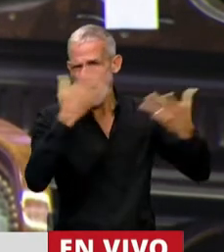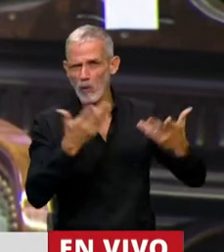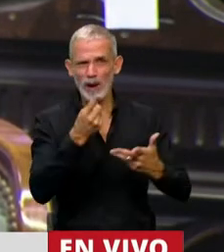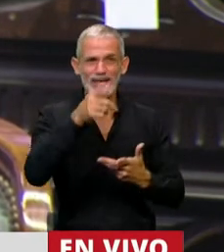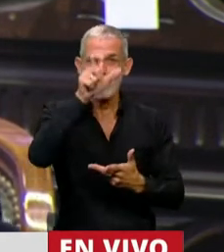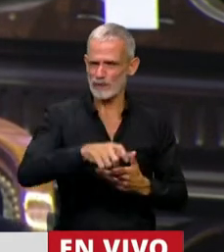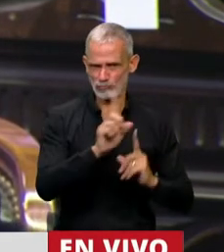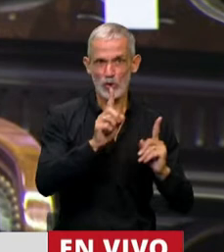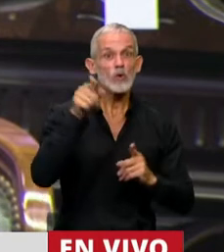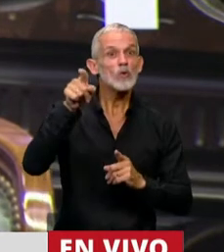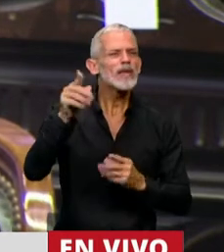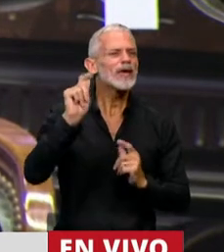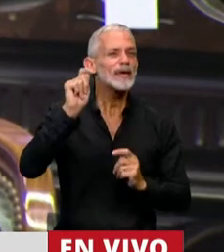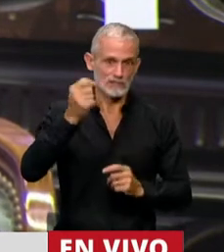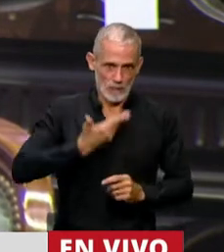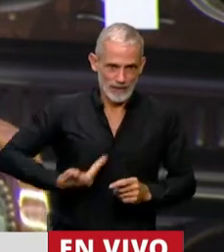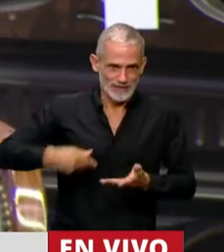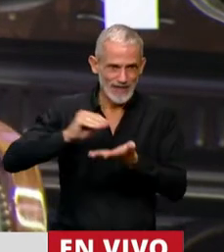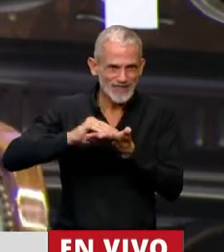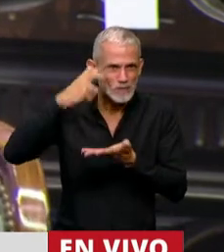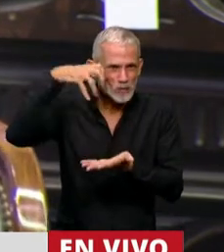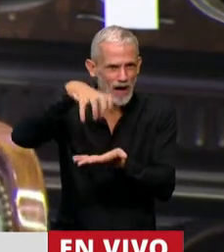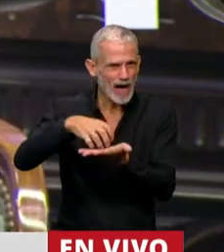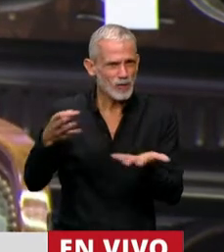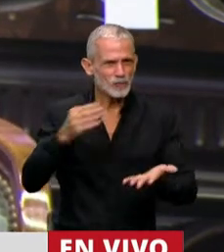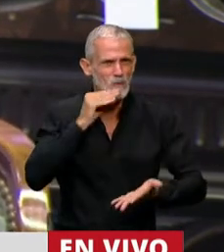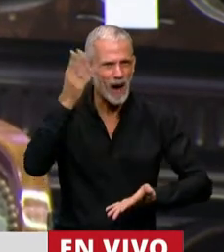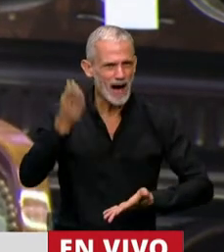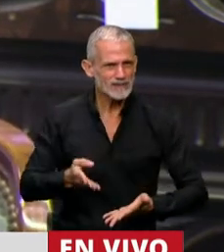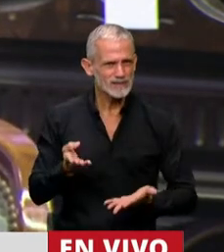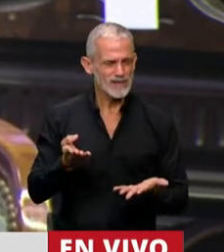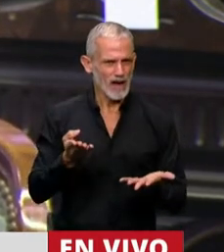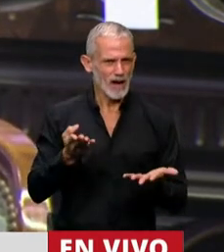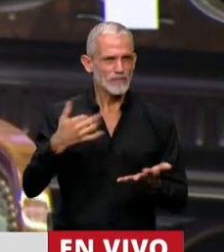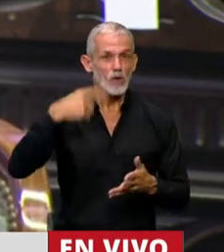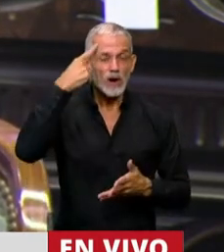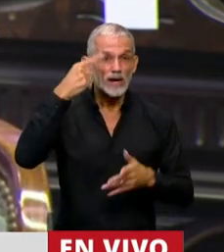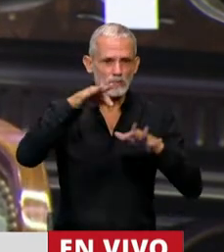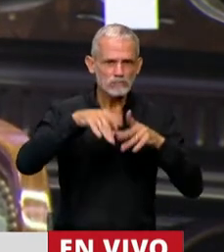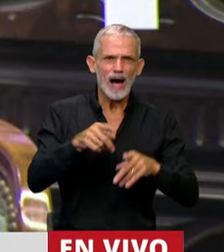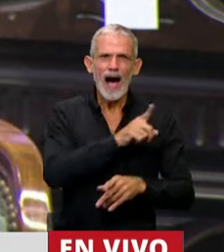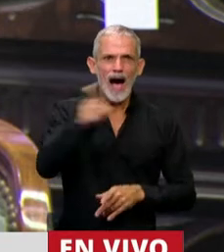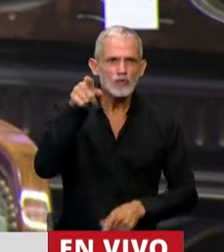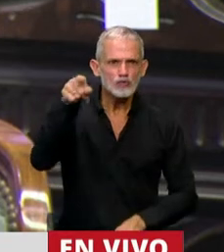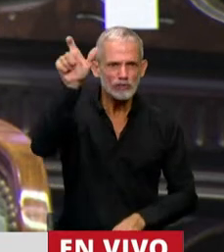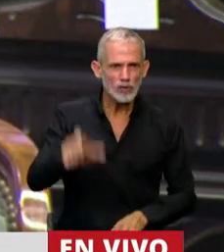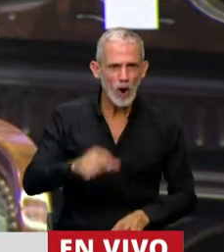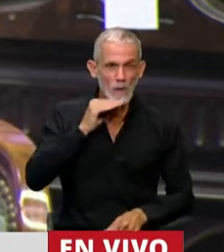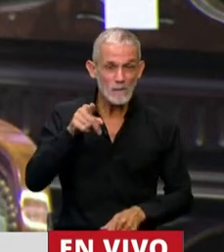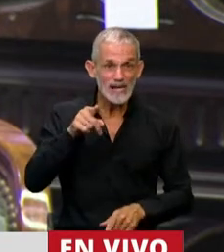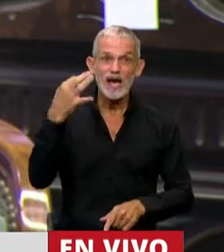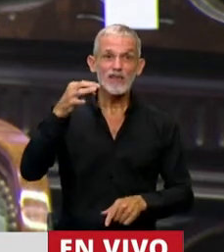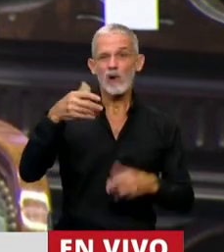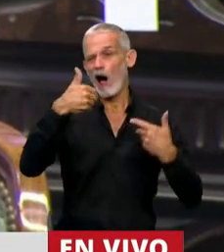y porque usted es el presidente de la Cámara y considero que la imputación que le hace De Vido no